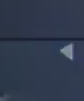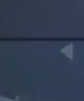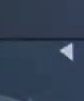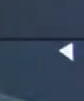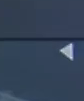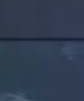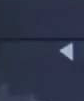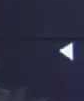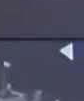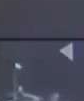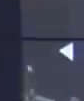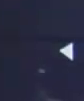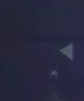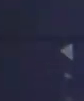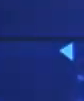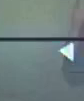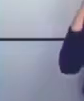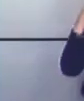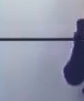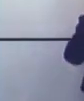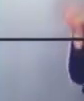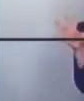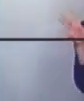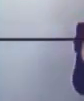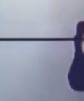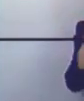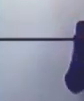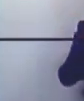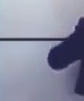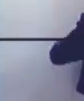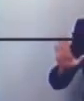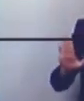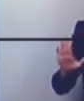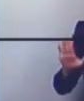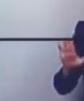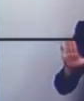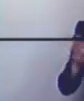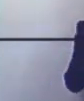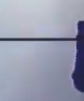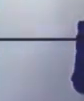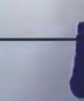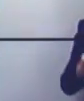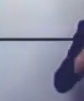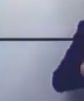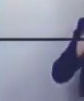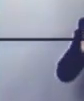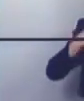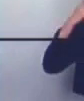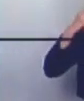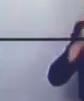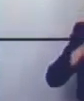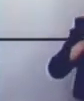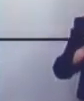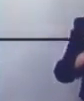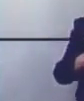ha eclipsado todo llevábamos 5 días esperando a ver para dónde se inclinaba la balanza si para seguir o para dimitir